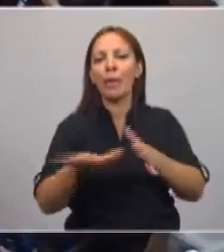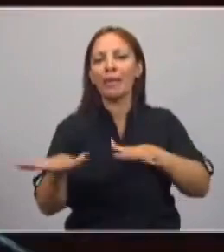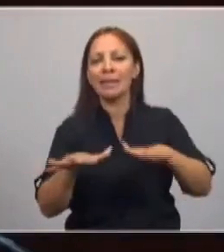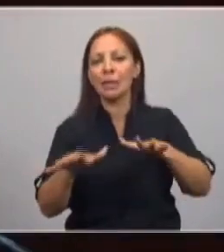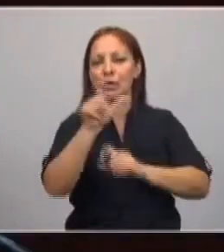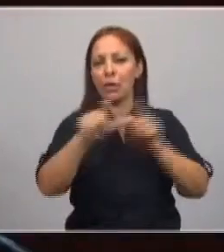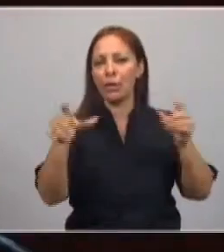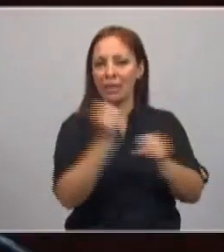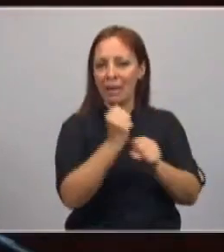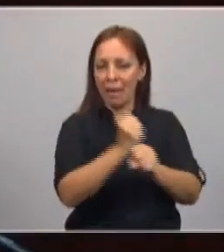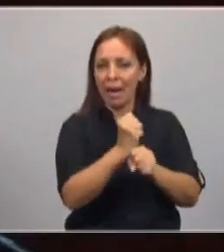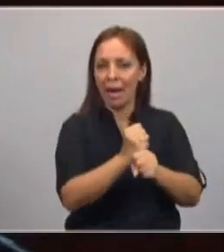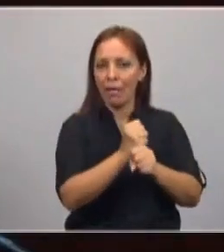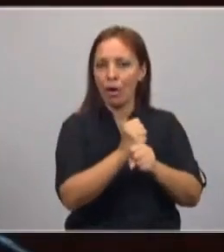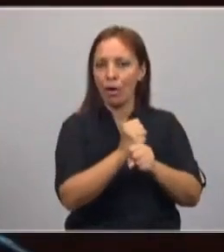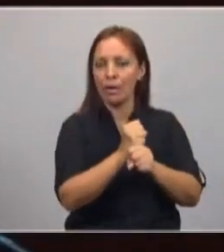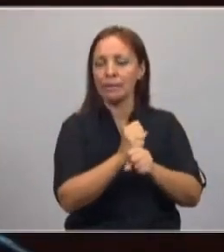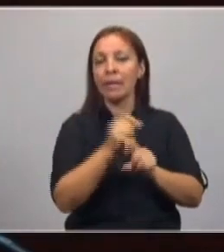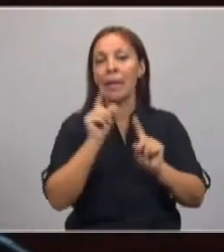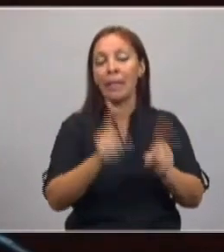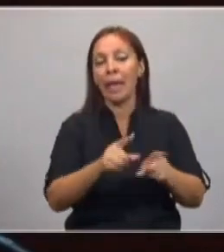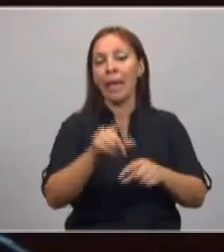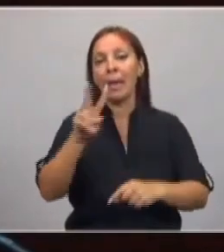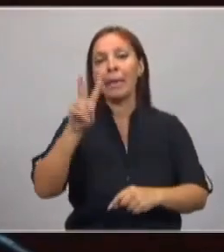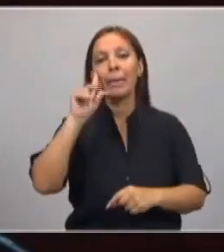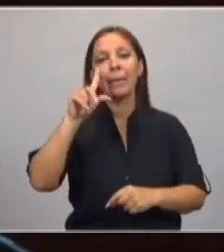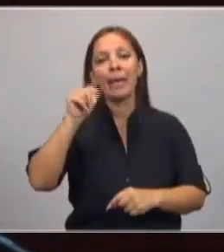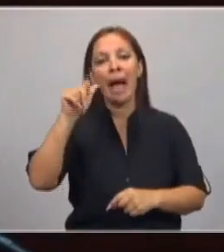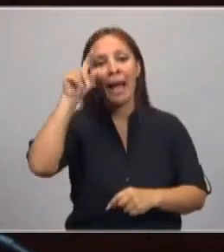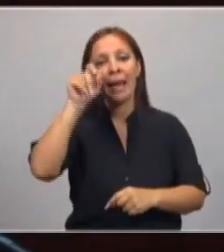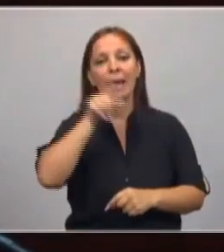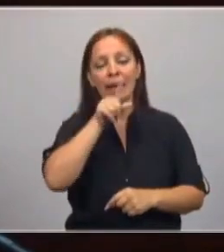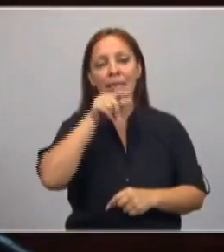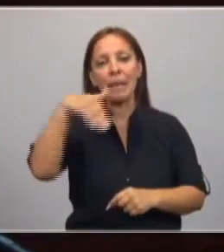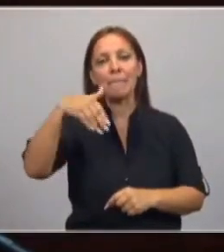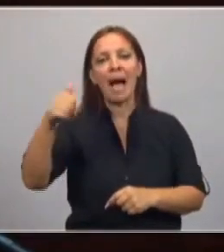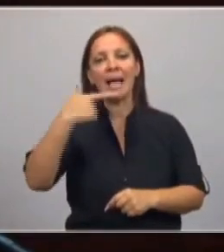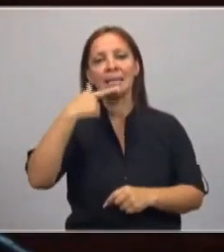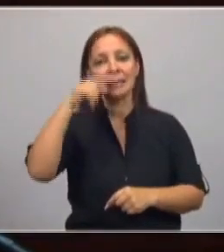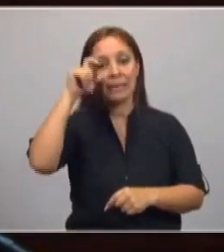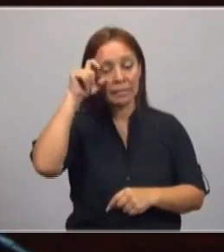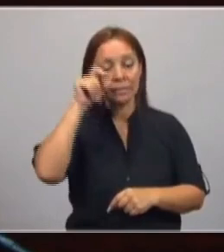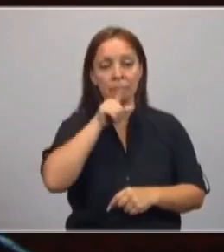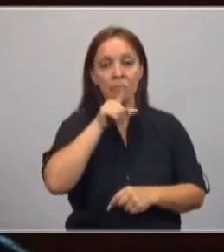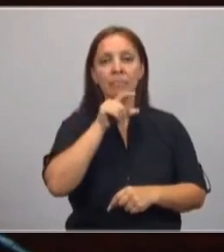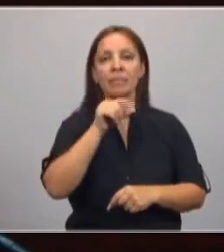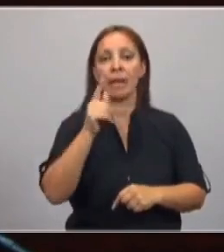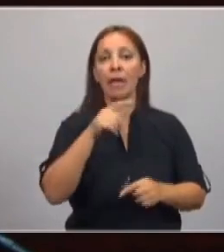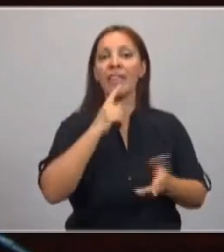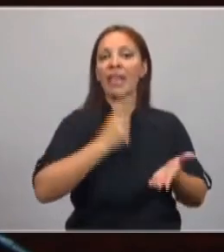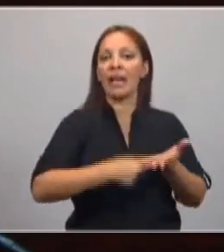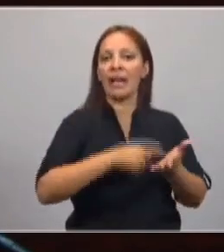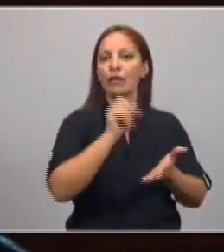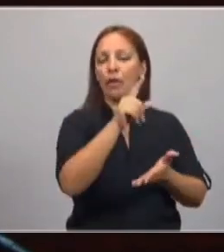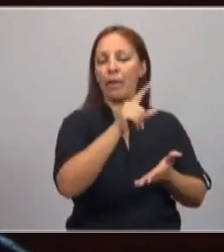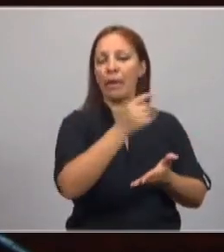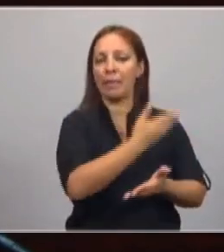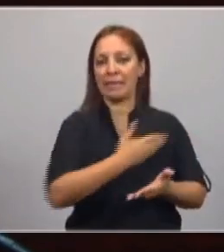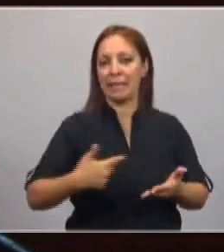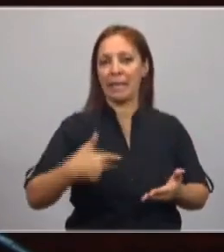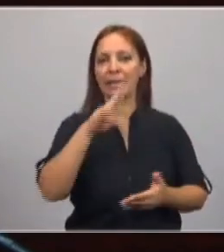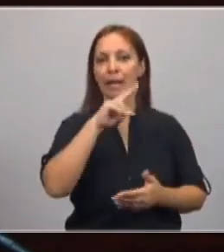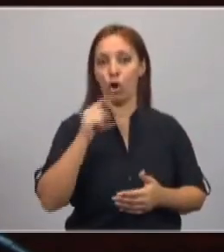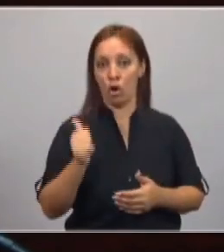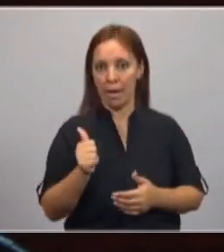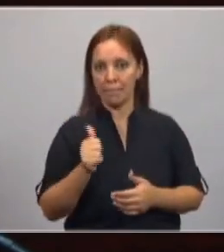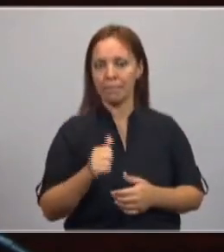trabajadores que describió Vialet Massé, comisionado por un decreto del presidente Roca, y tantas